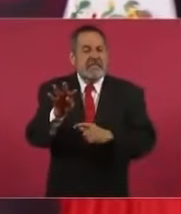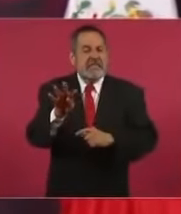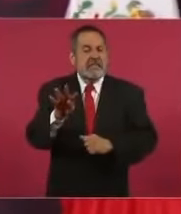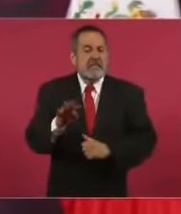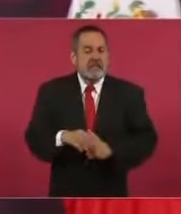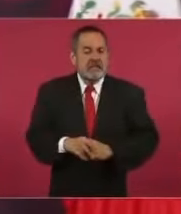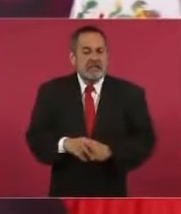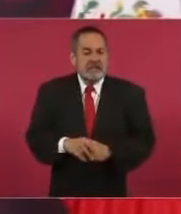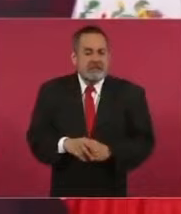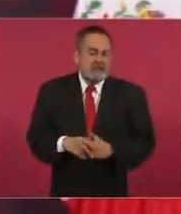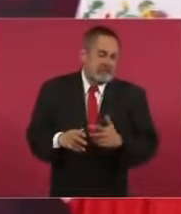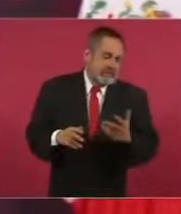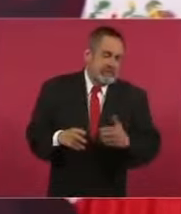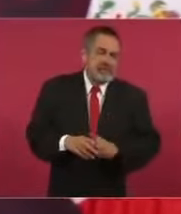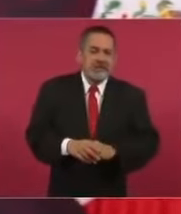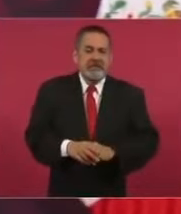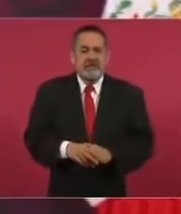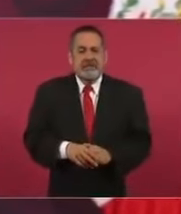Aunque